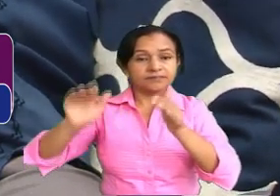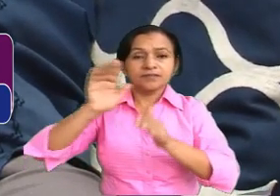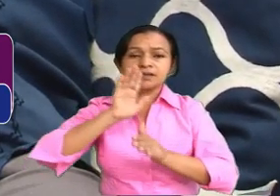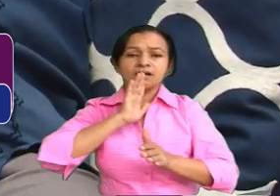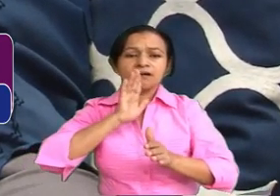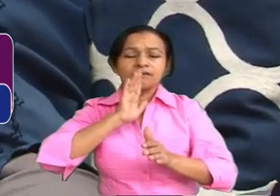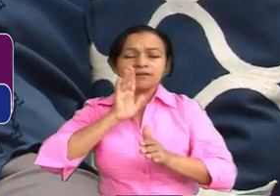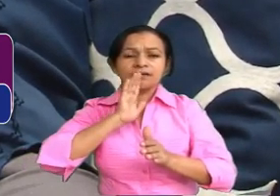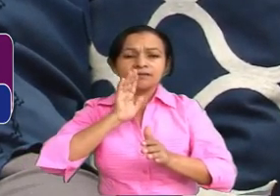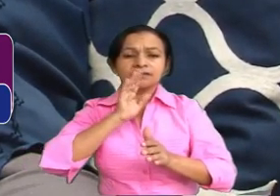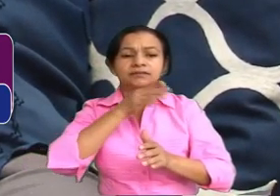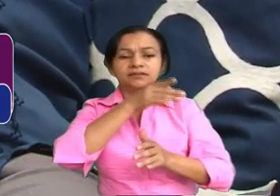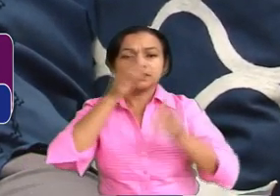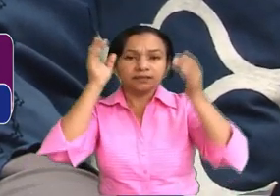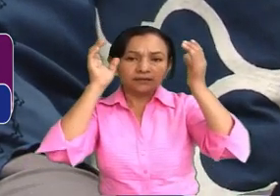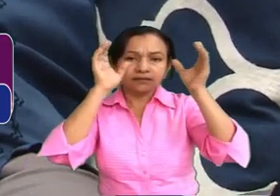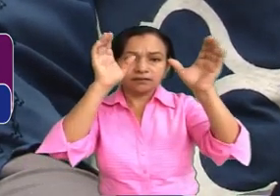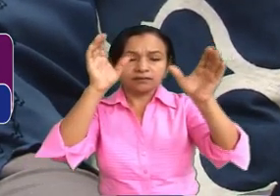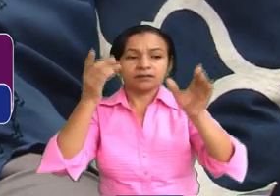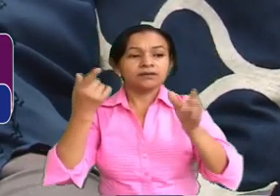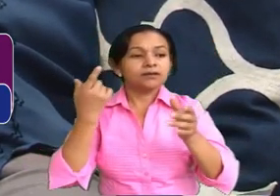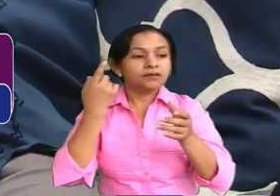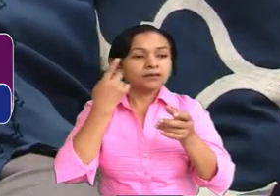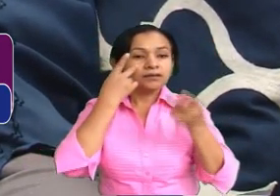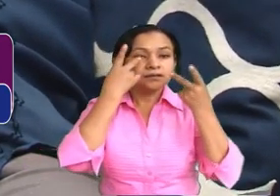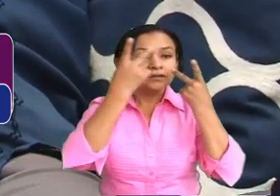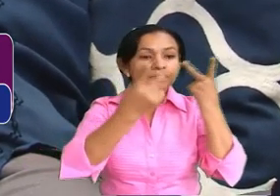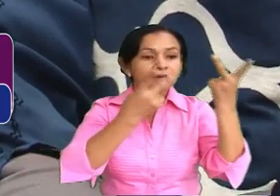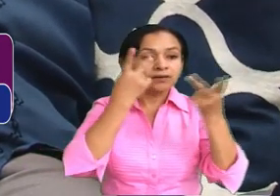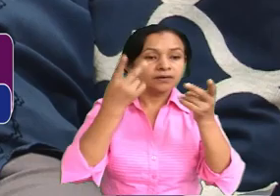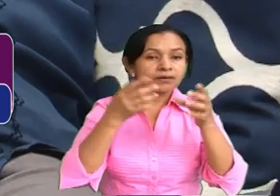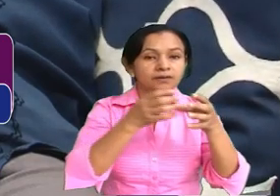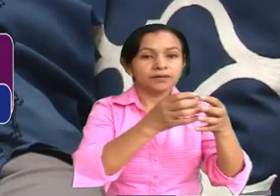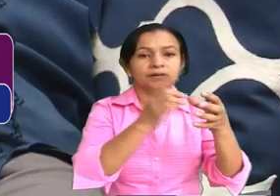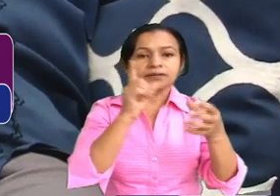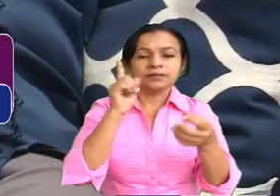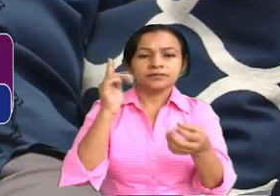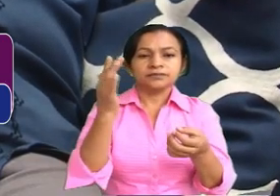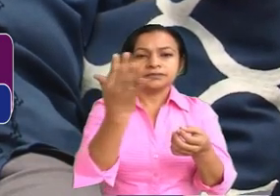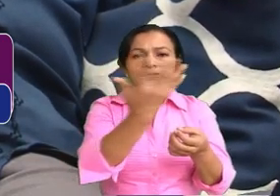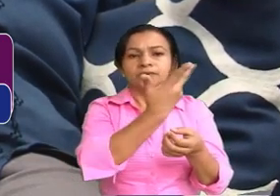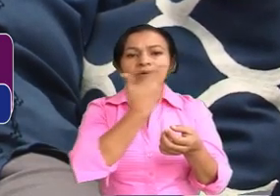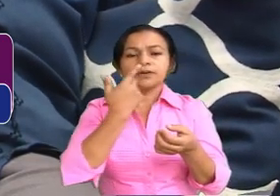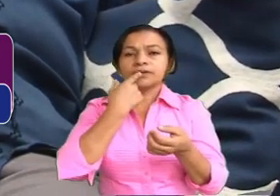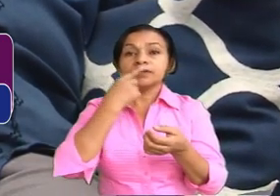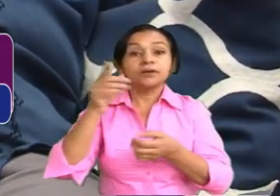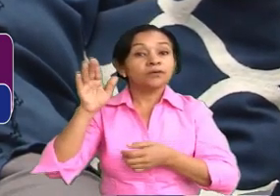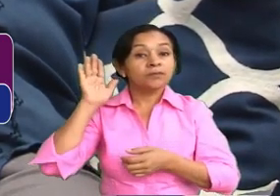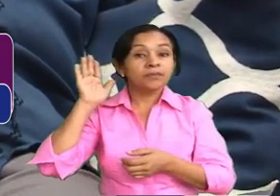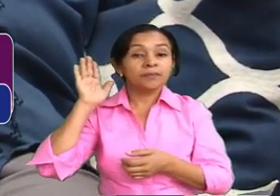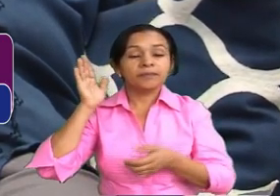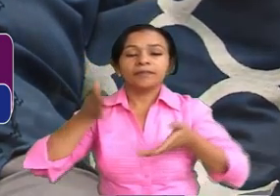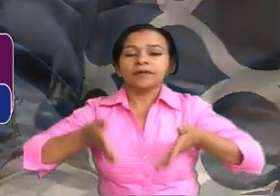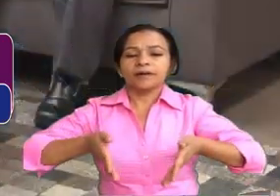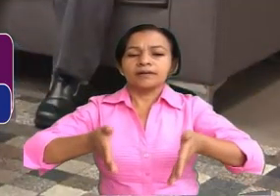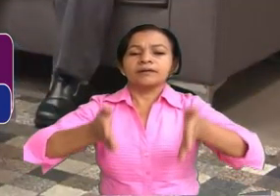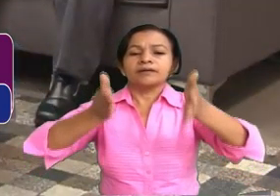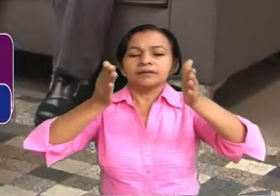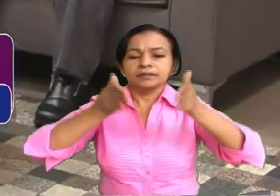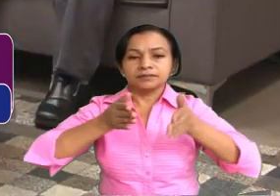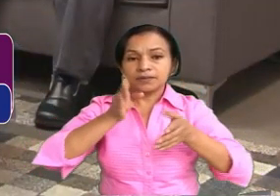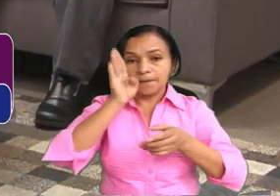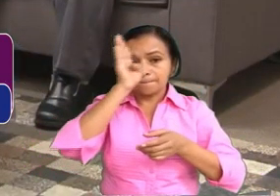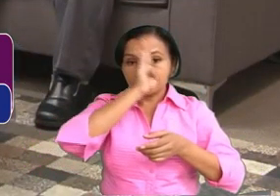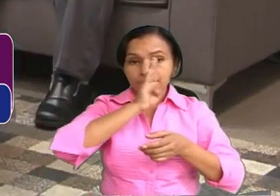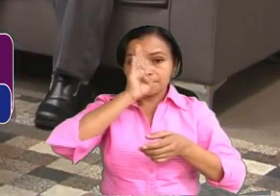la costa Caribe y que llegaban a la costa Caribe, todo el mundo prometió la famosa carretera Bluefield